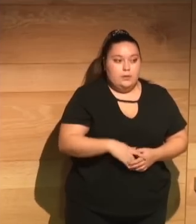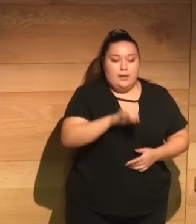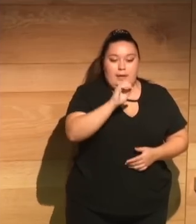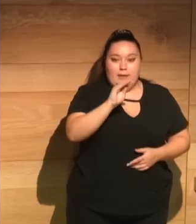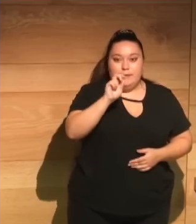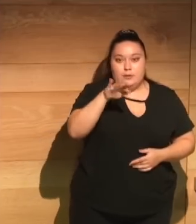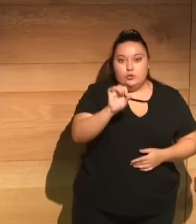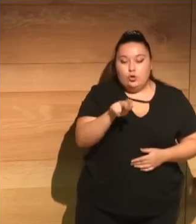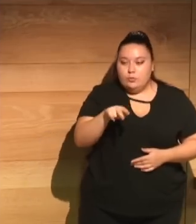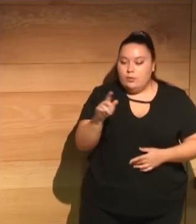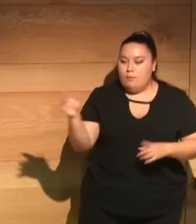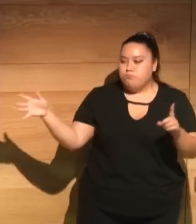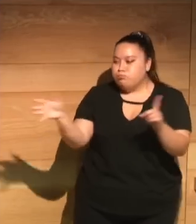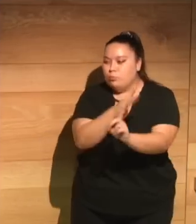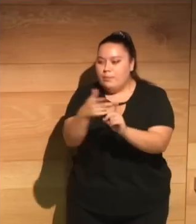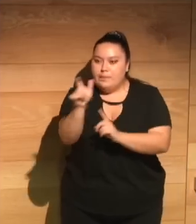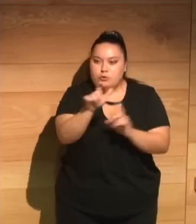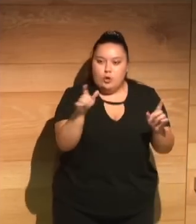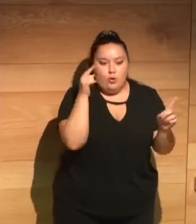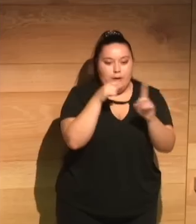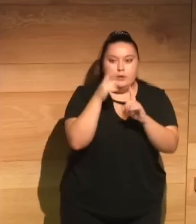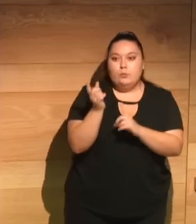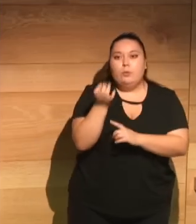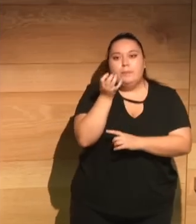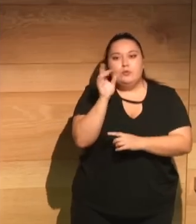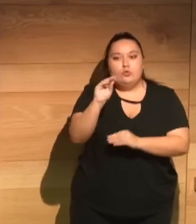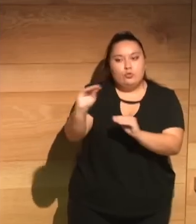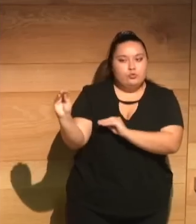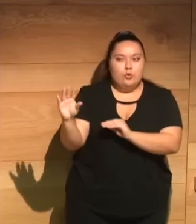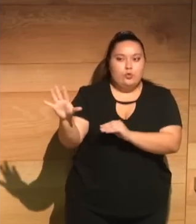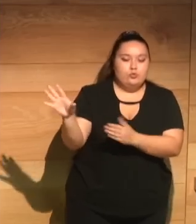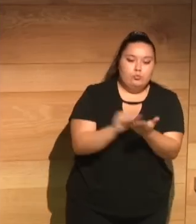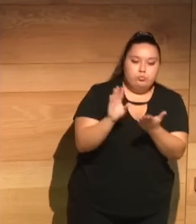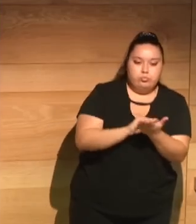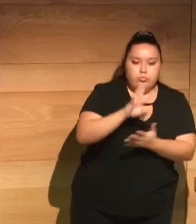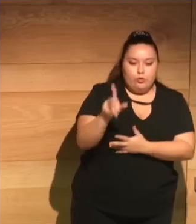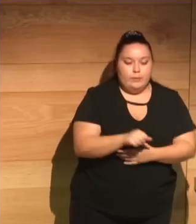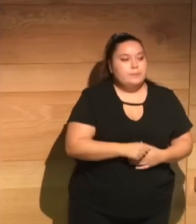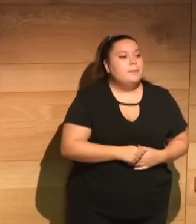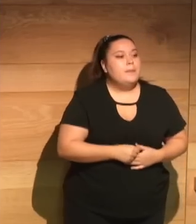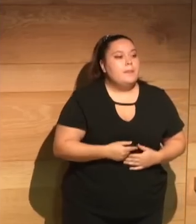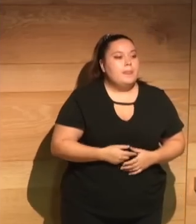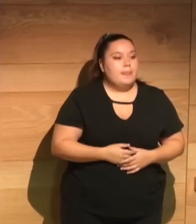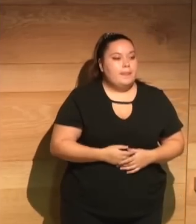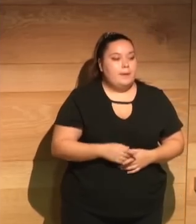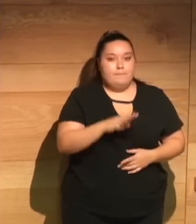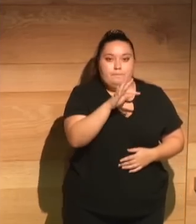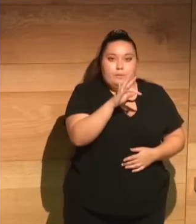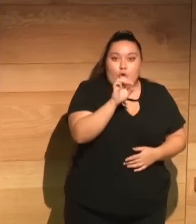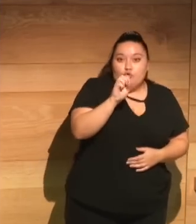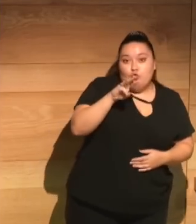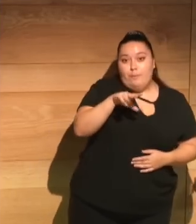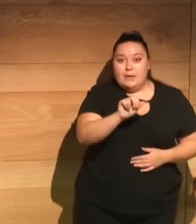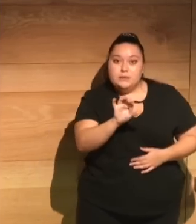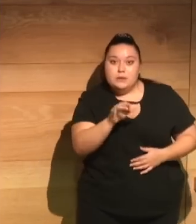gente para quedarse con sus cosas, o sea, a lo mejor tan bueno no era. Y yo también. Pero lo importante es que todo esto